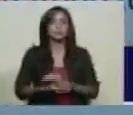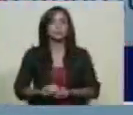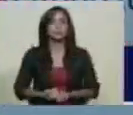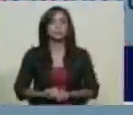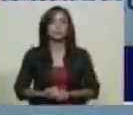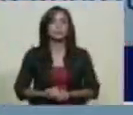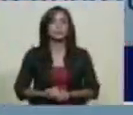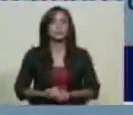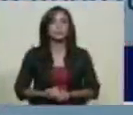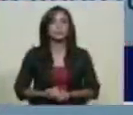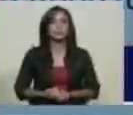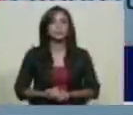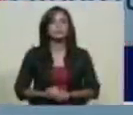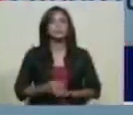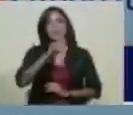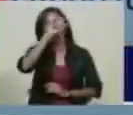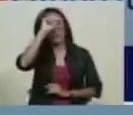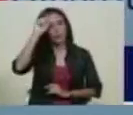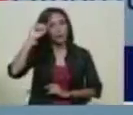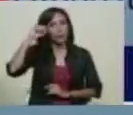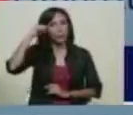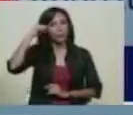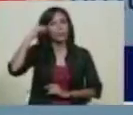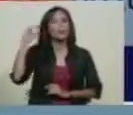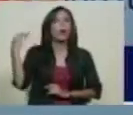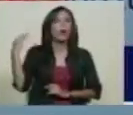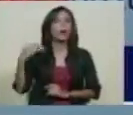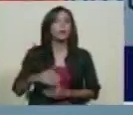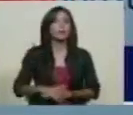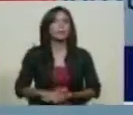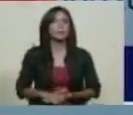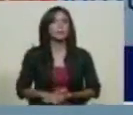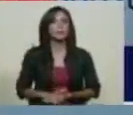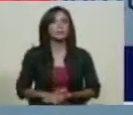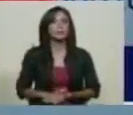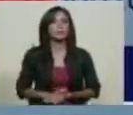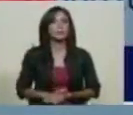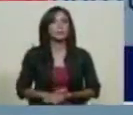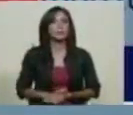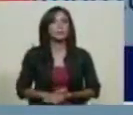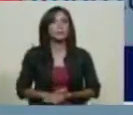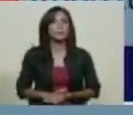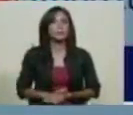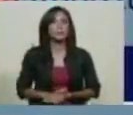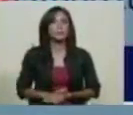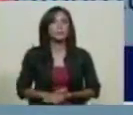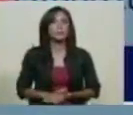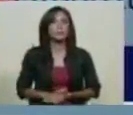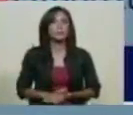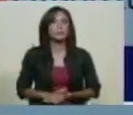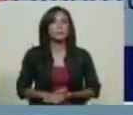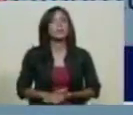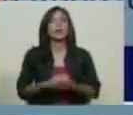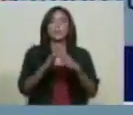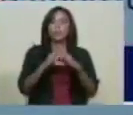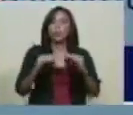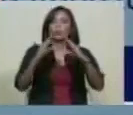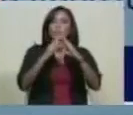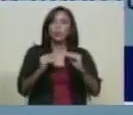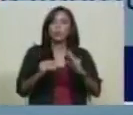Recordemos, y la compañera Robexa lo ha dicho, todas las cosas van naciendo y van